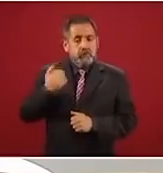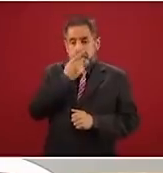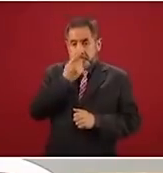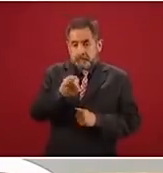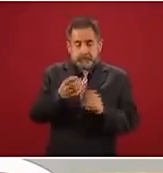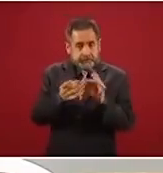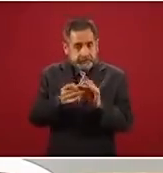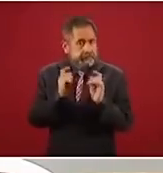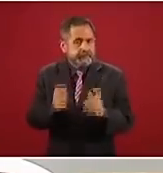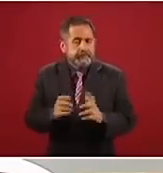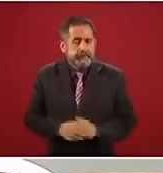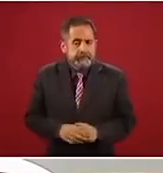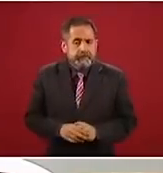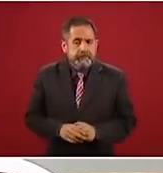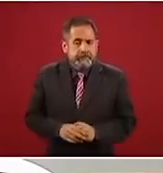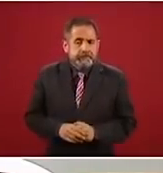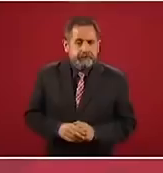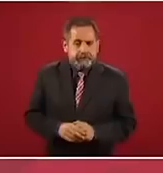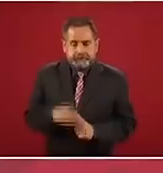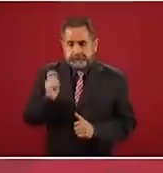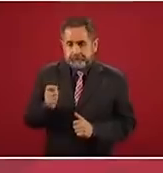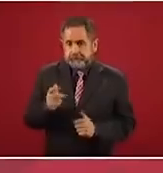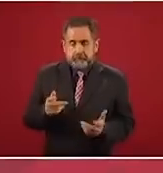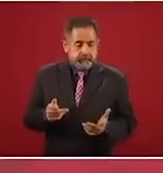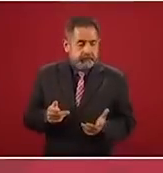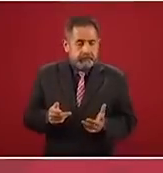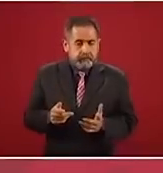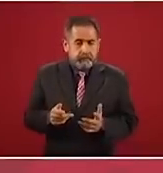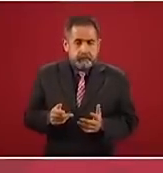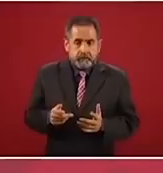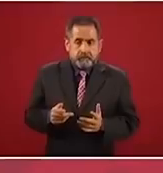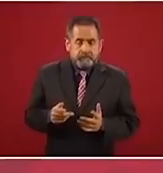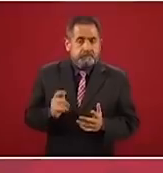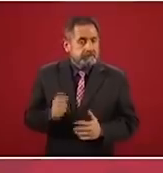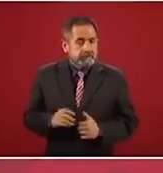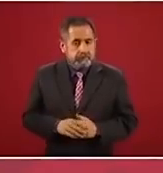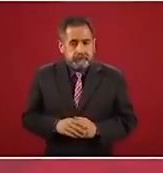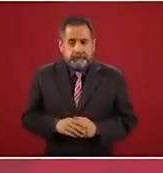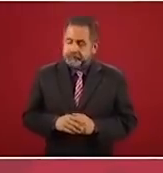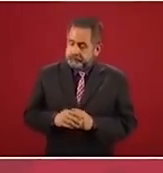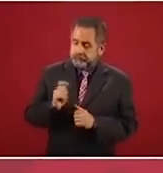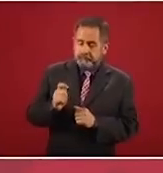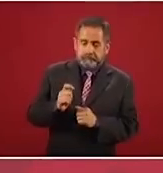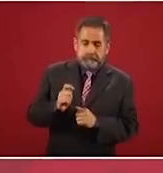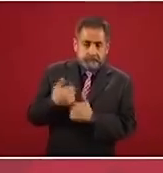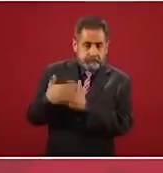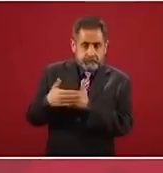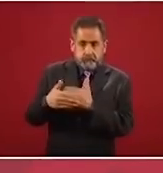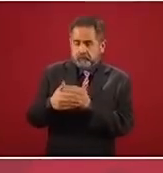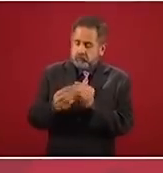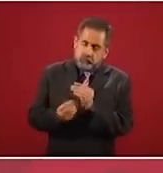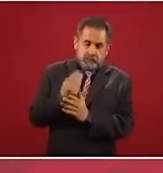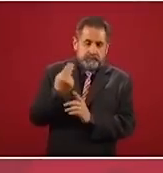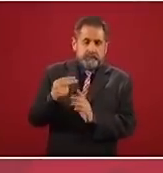comentarles es que tiene que haber una nueva